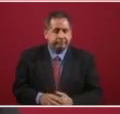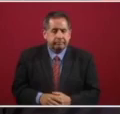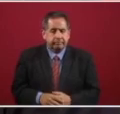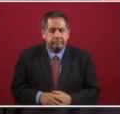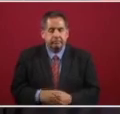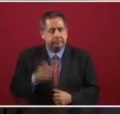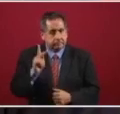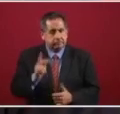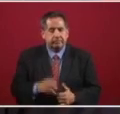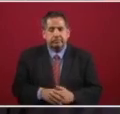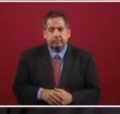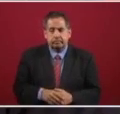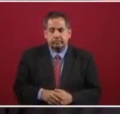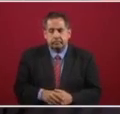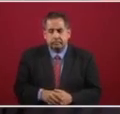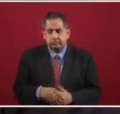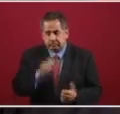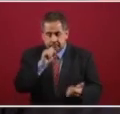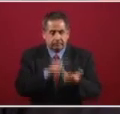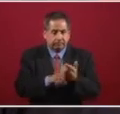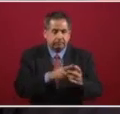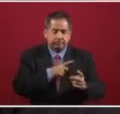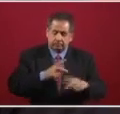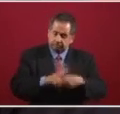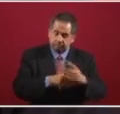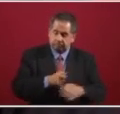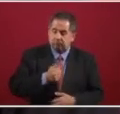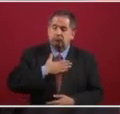Sin embargo, tiene que haber justicia